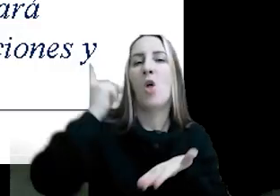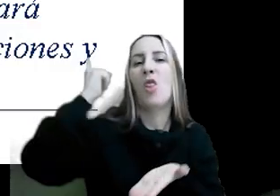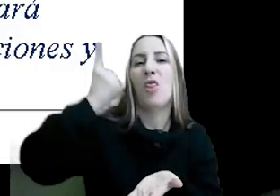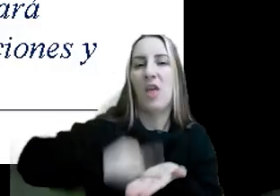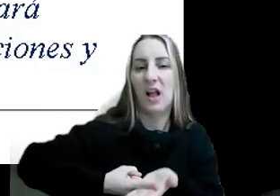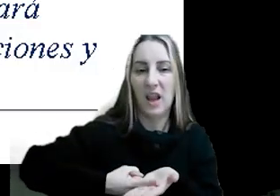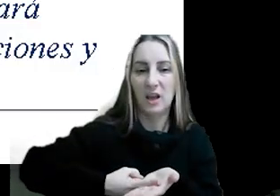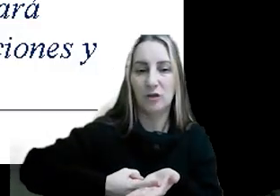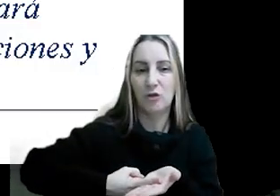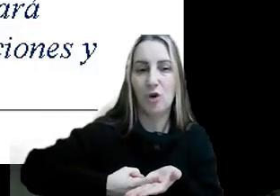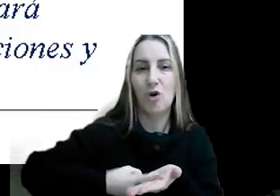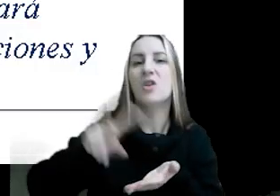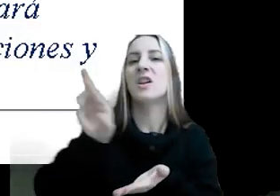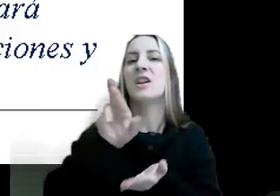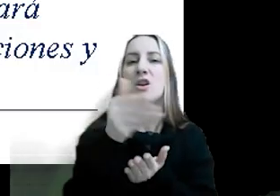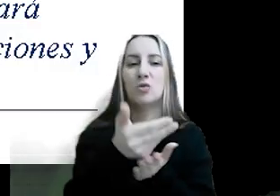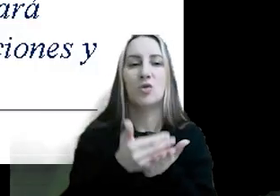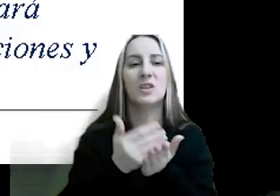la resolución